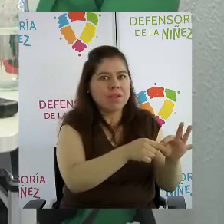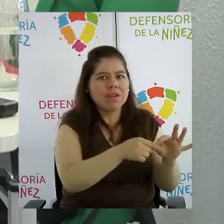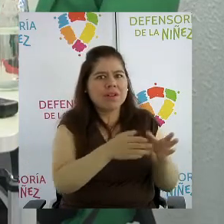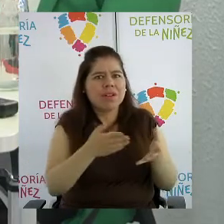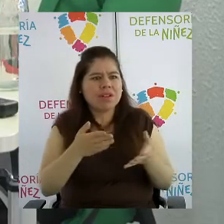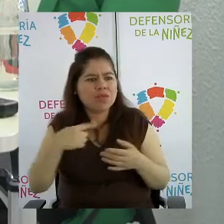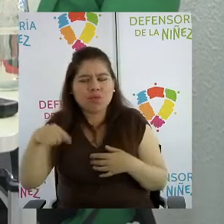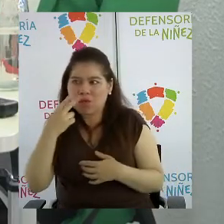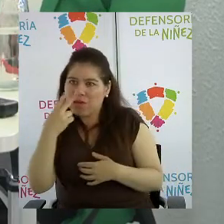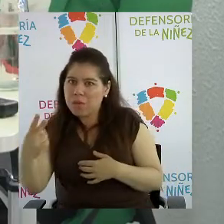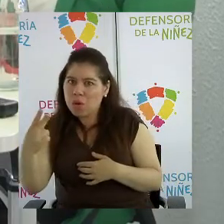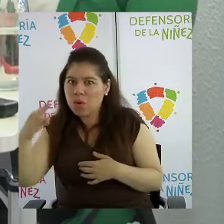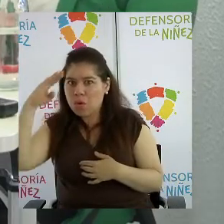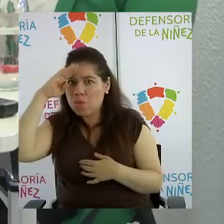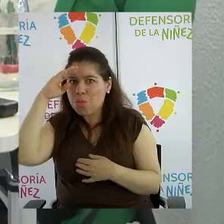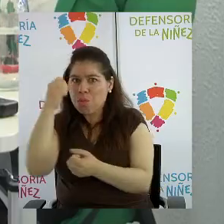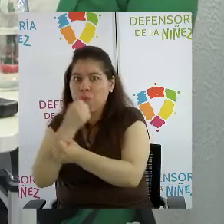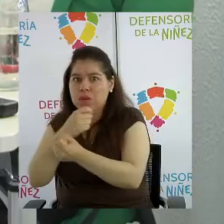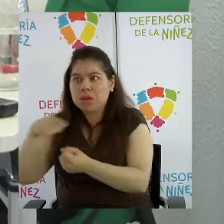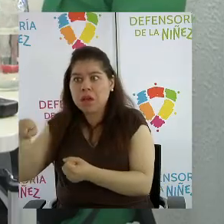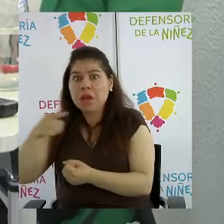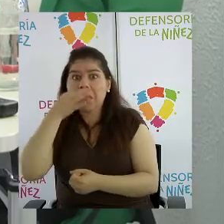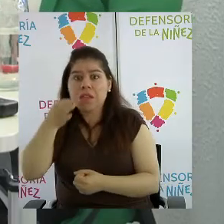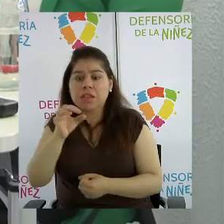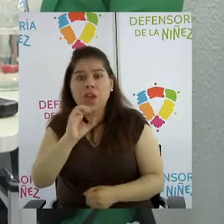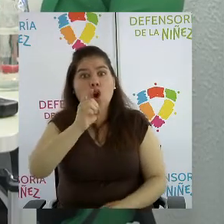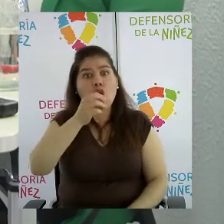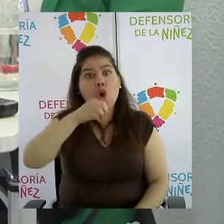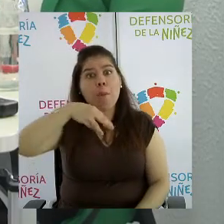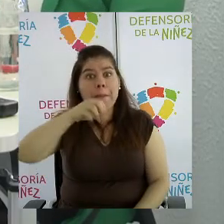tenemos es una policía que primero dice que son perdigones de goma